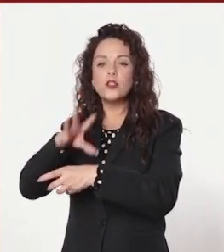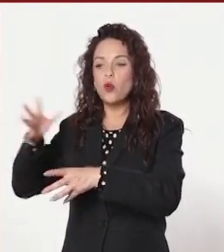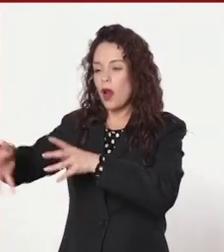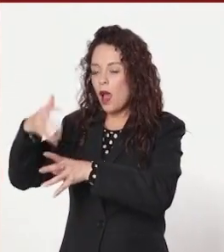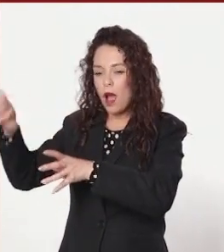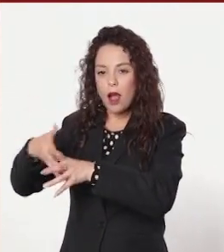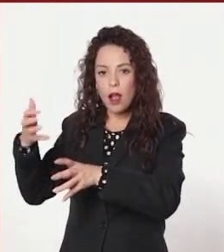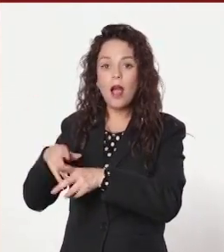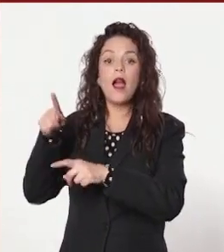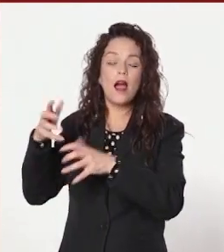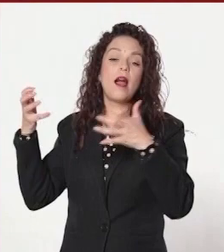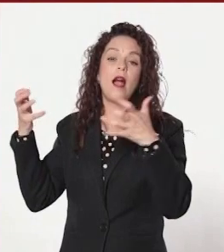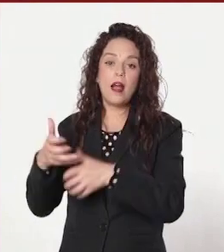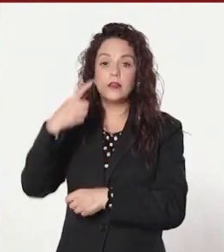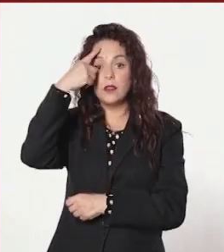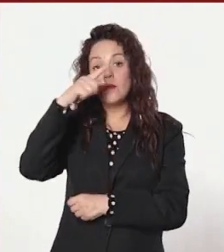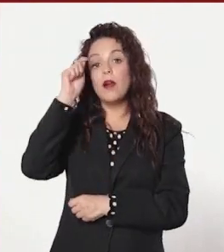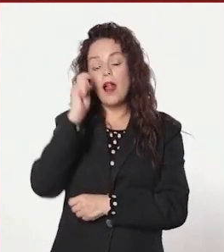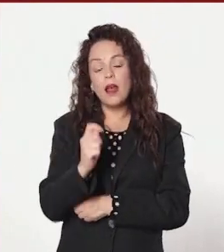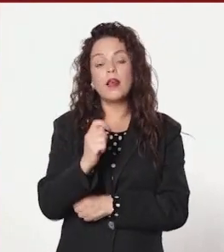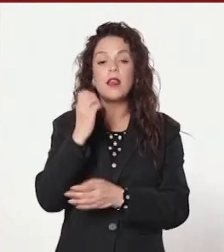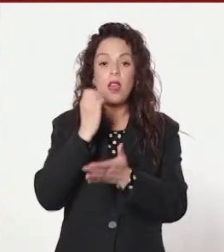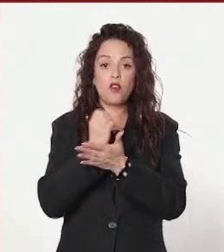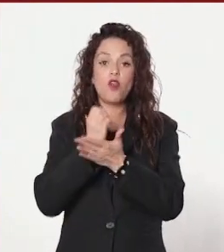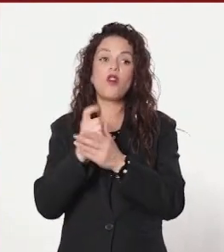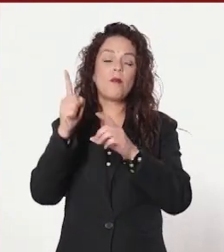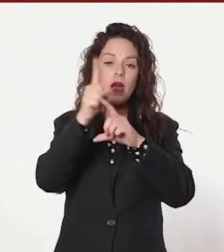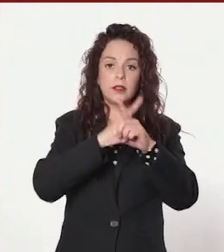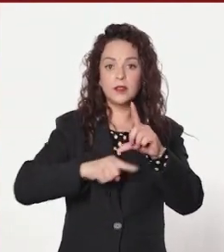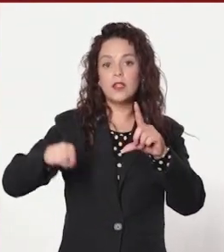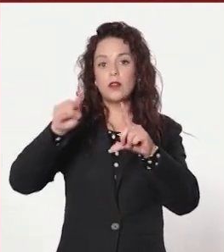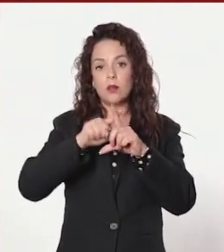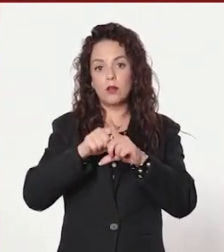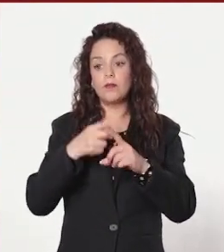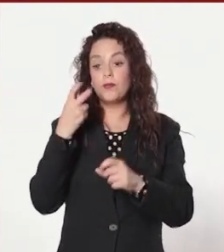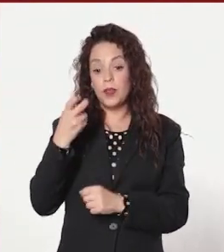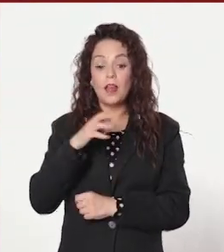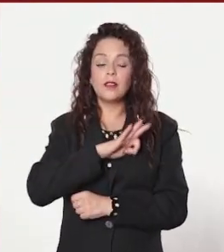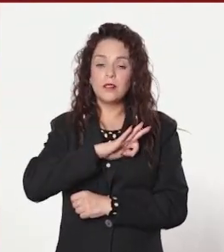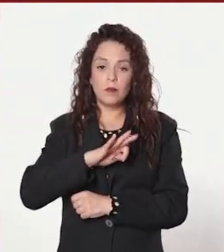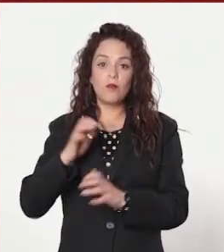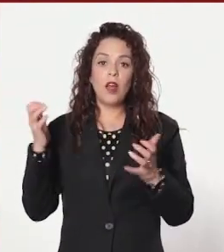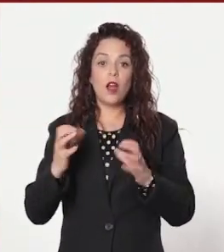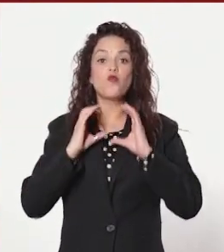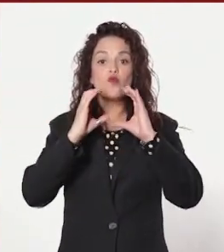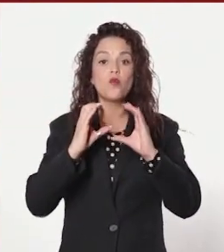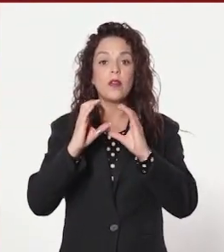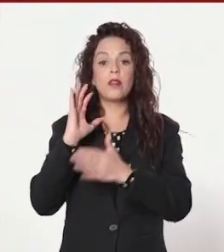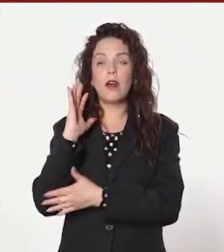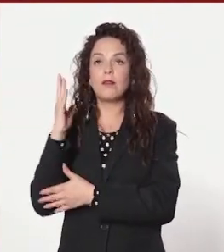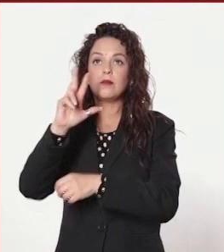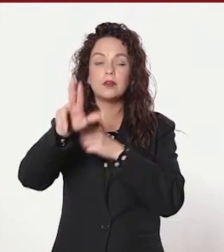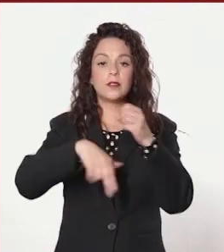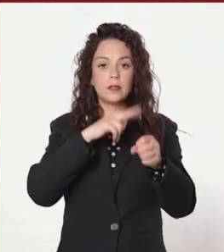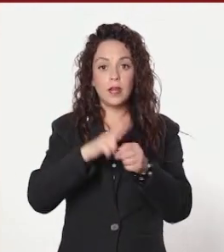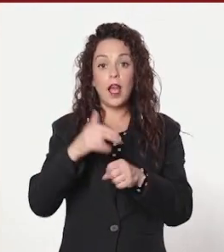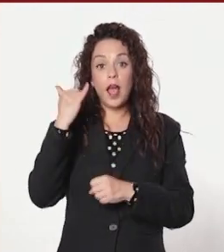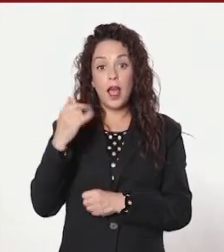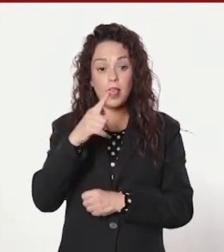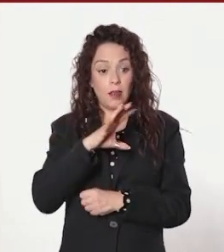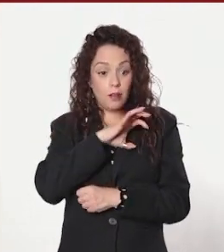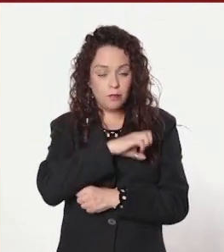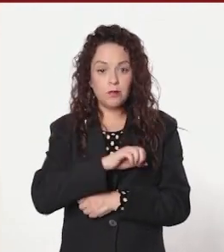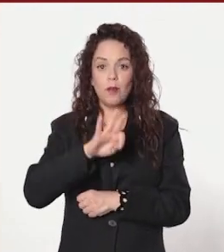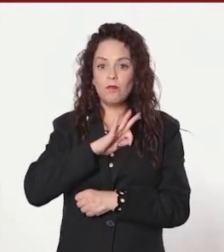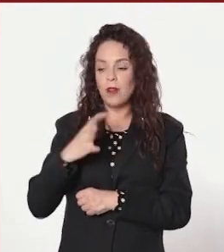suyo para llegar a una economía circular. Y les diría que tienen todo para volverse embajadores ambientales y contagiar su pasión a los